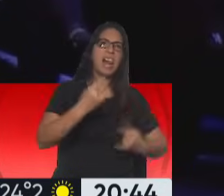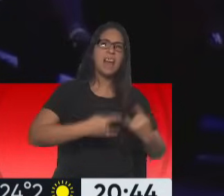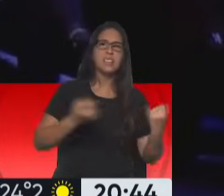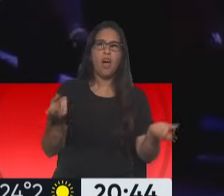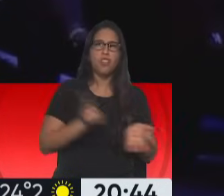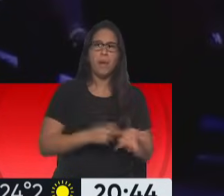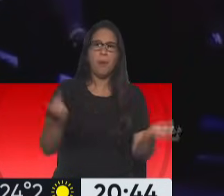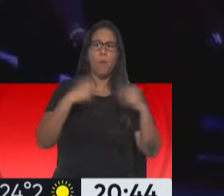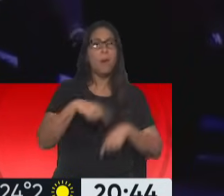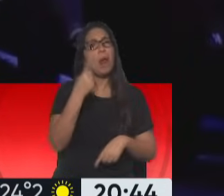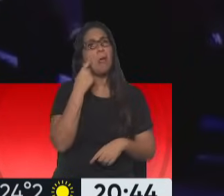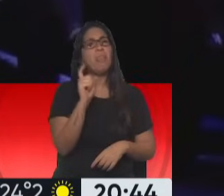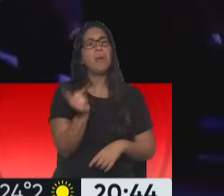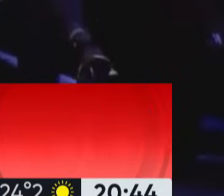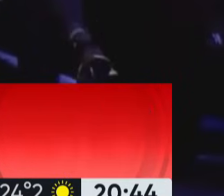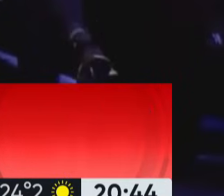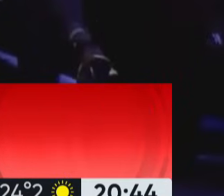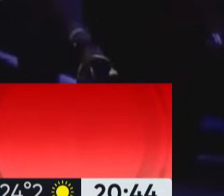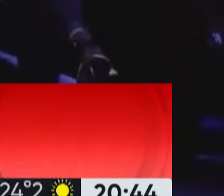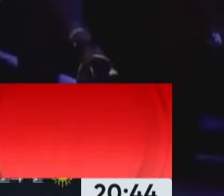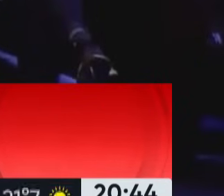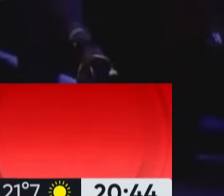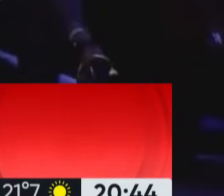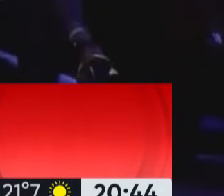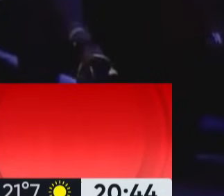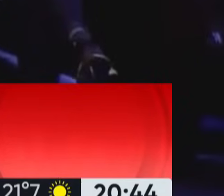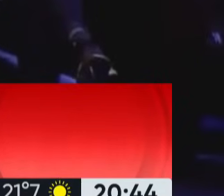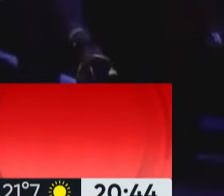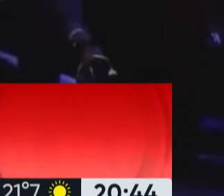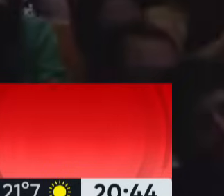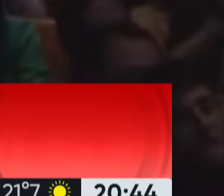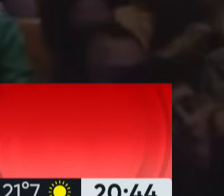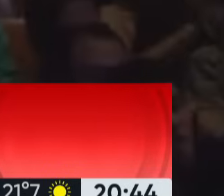falacias, no me di cuenta. Estoy en modo campaña, claramente.